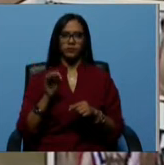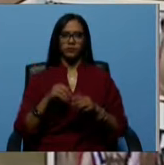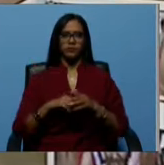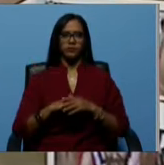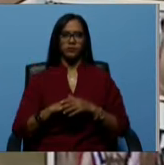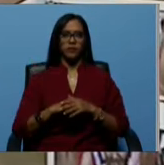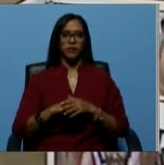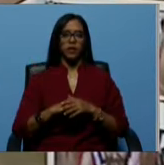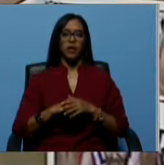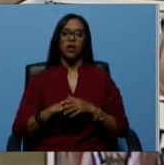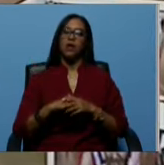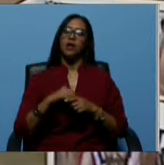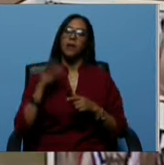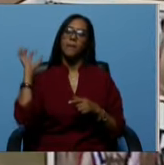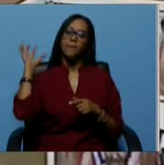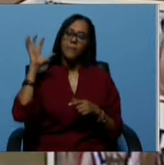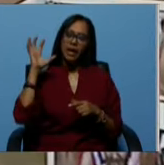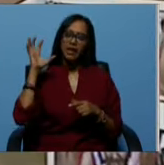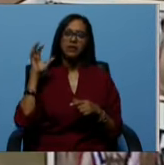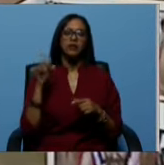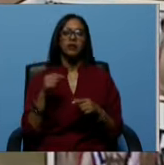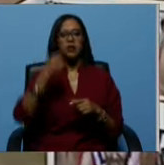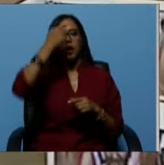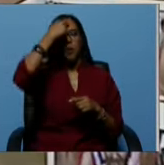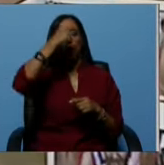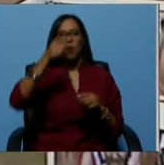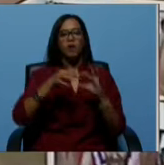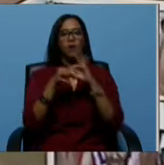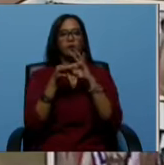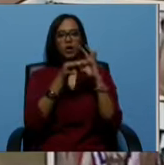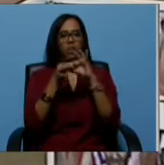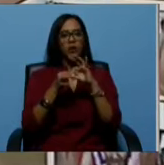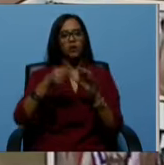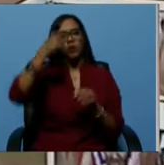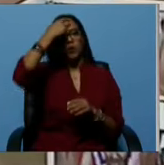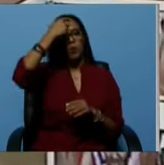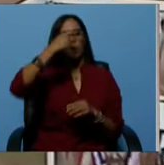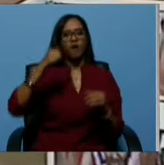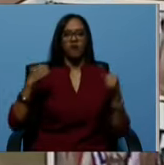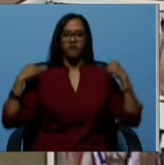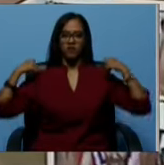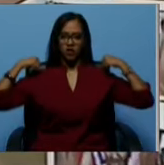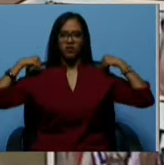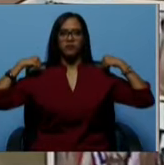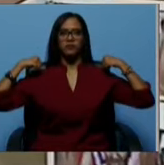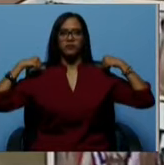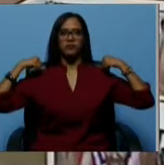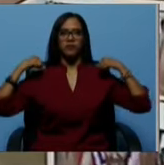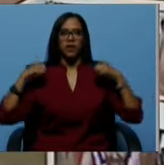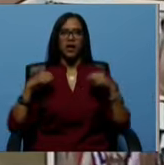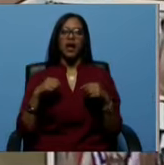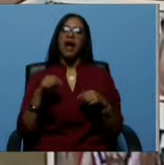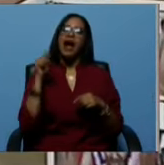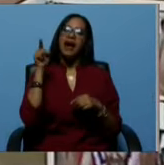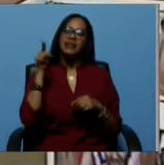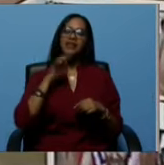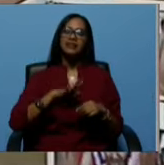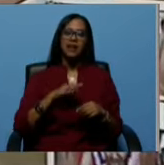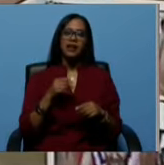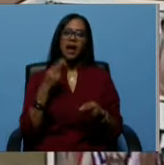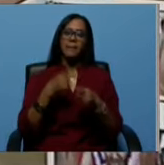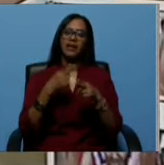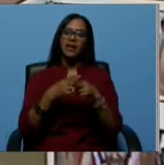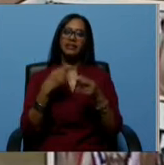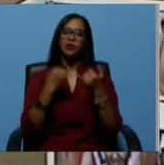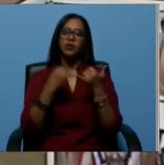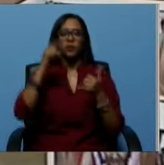El país es un pueblo unido, un pueblo fortalecido. Y bueno, ahí están las amenazas de los últimos días, pues. ¿Cuántas